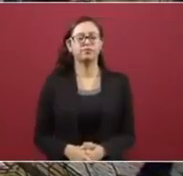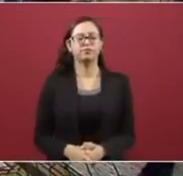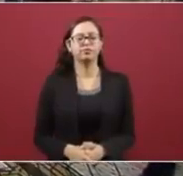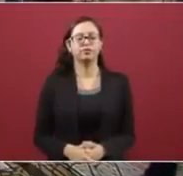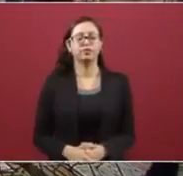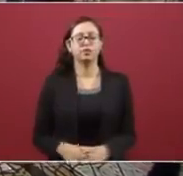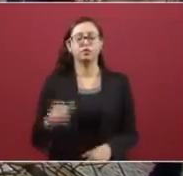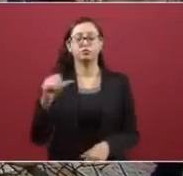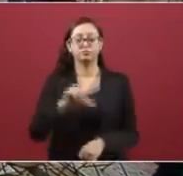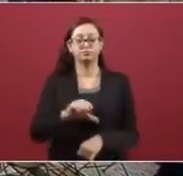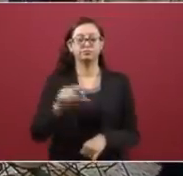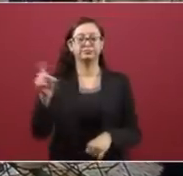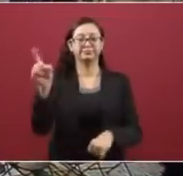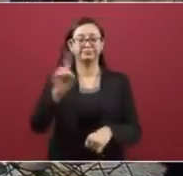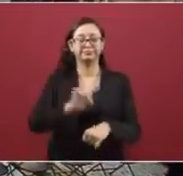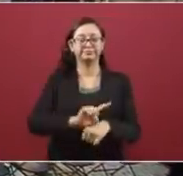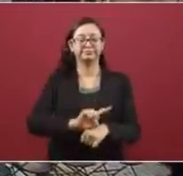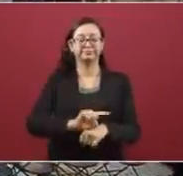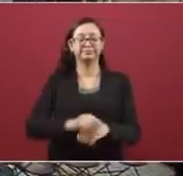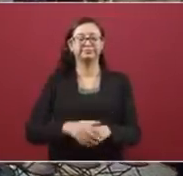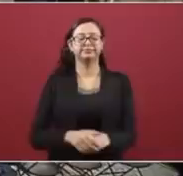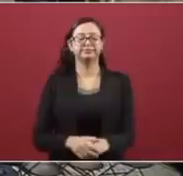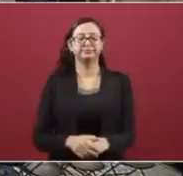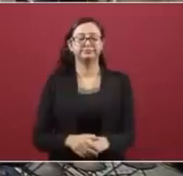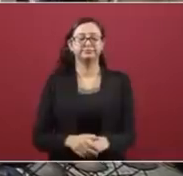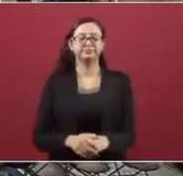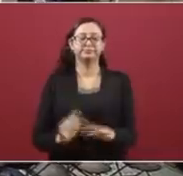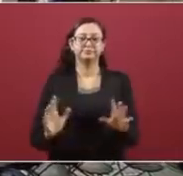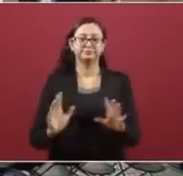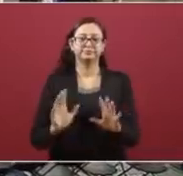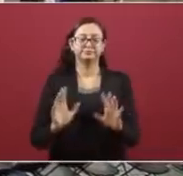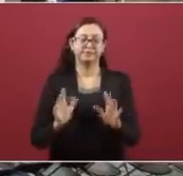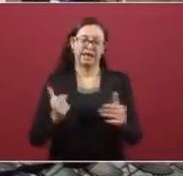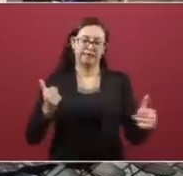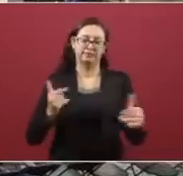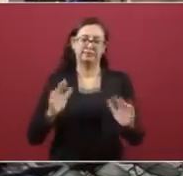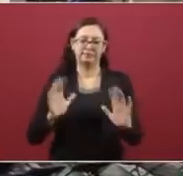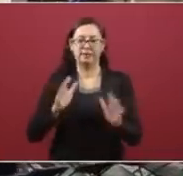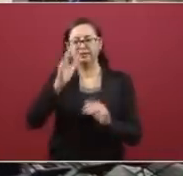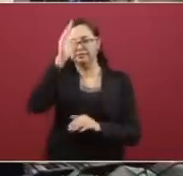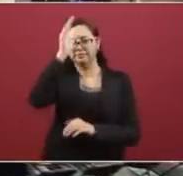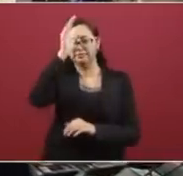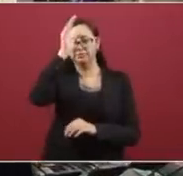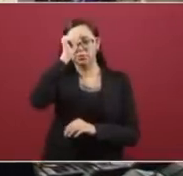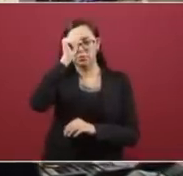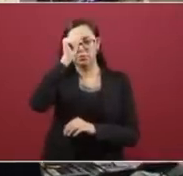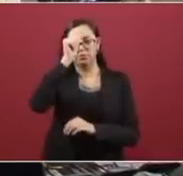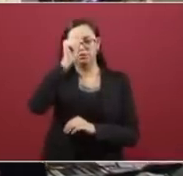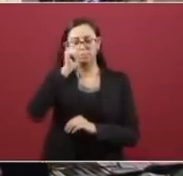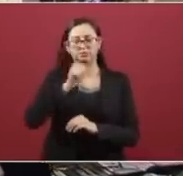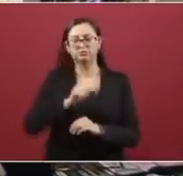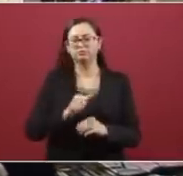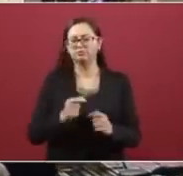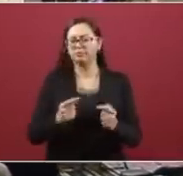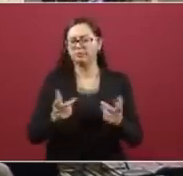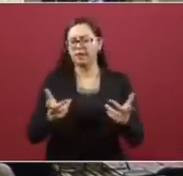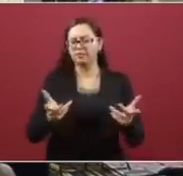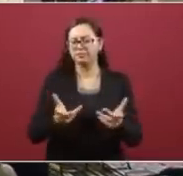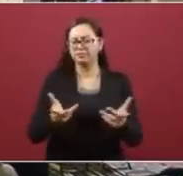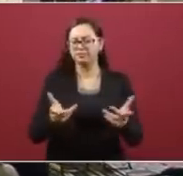El día de hoy, como lo acordamos, vamos a